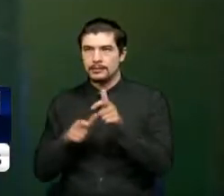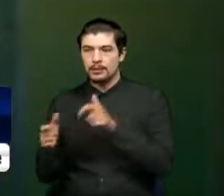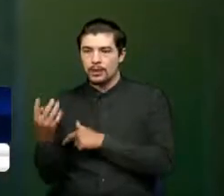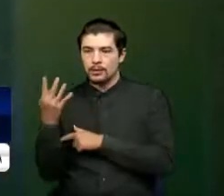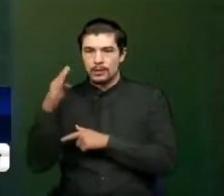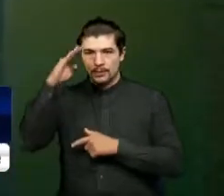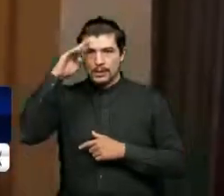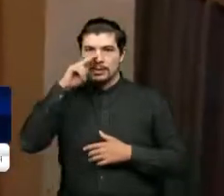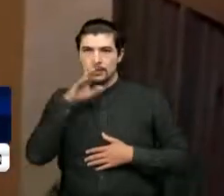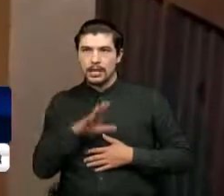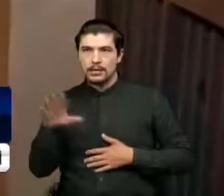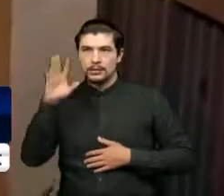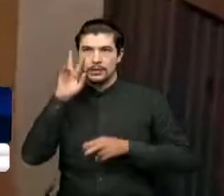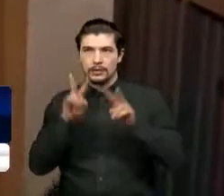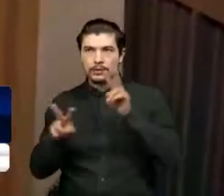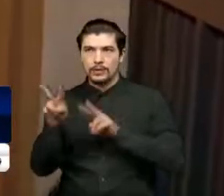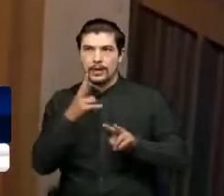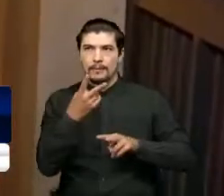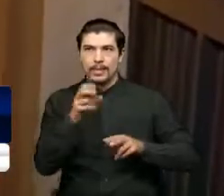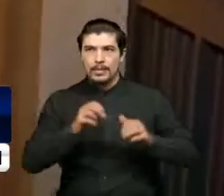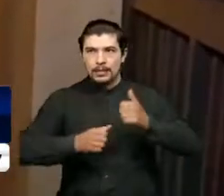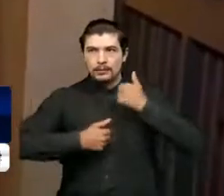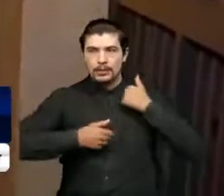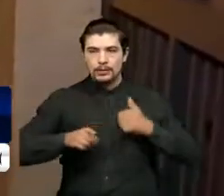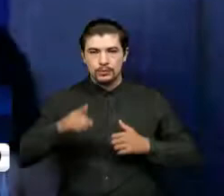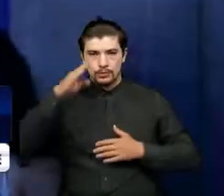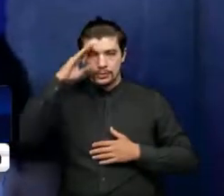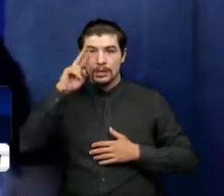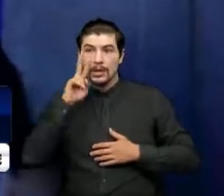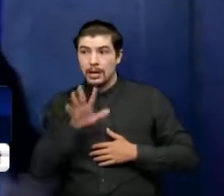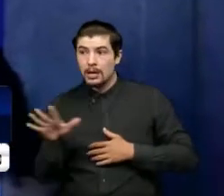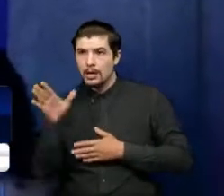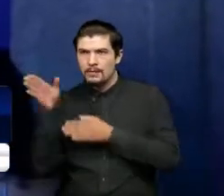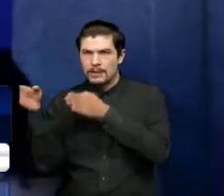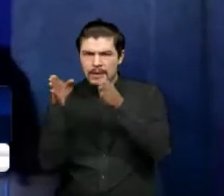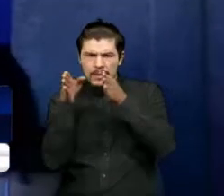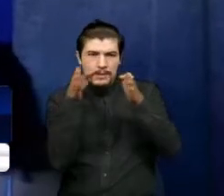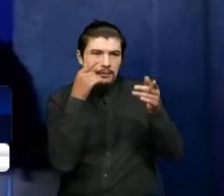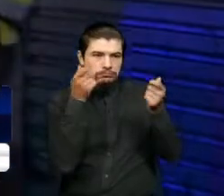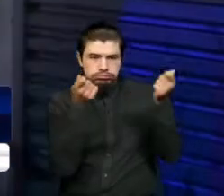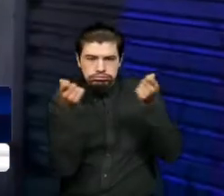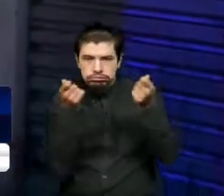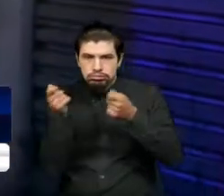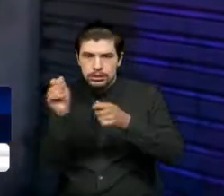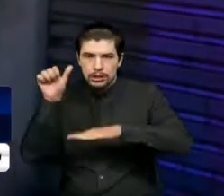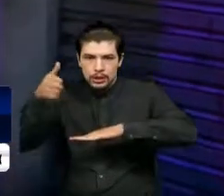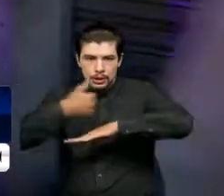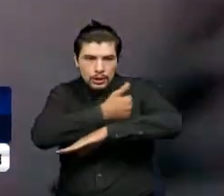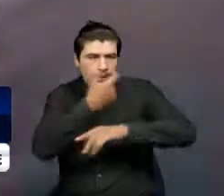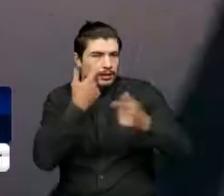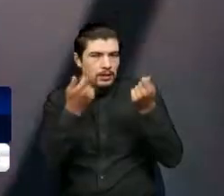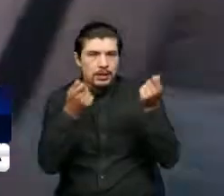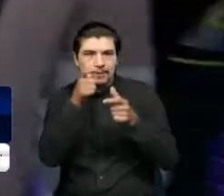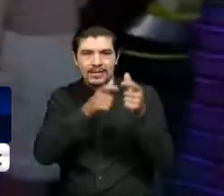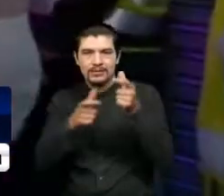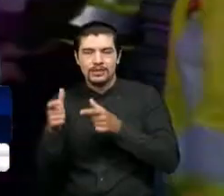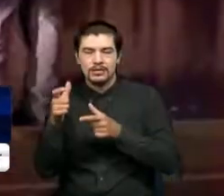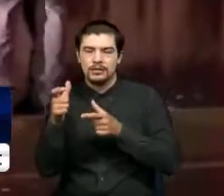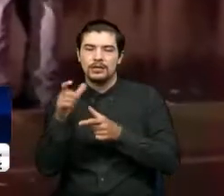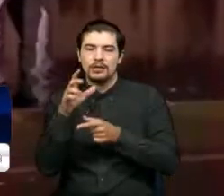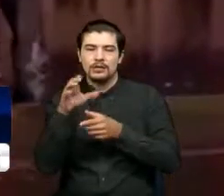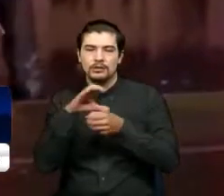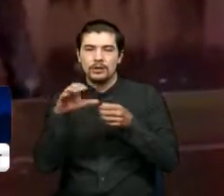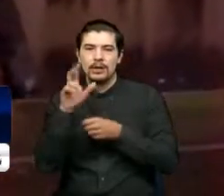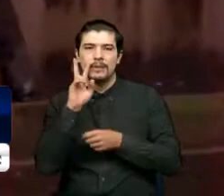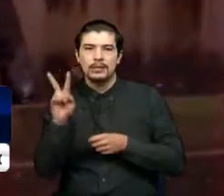la policía de turismo y 20 uniformados del ejército se realizó el operativo de control para los ciudadanos venezolanos que no están documentados y